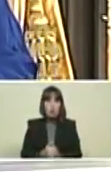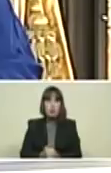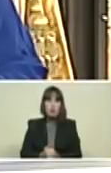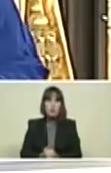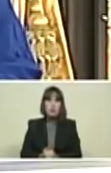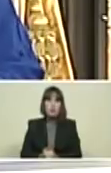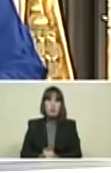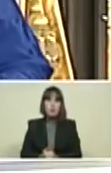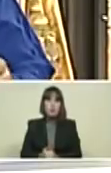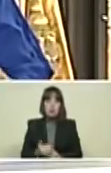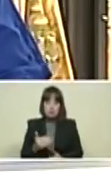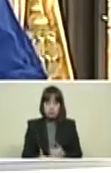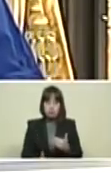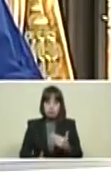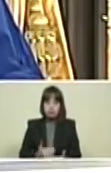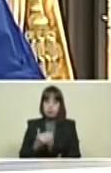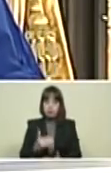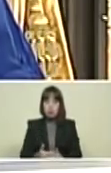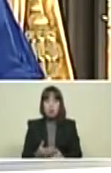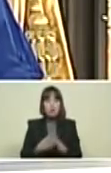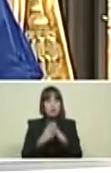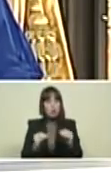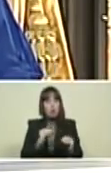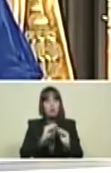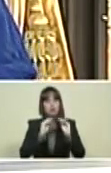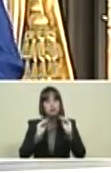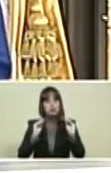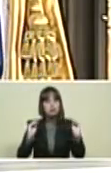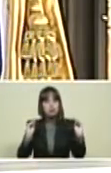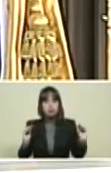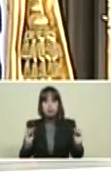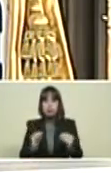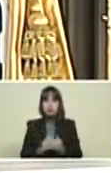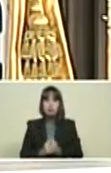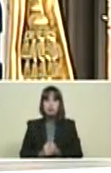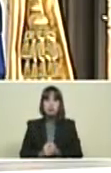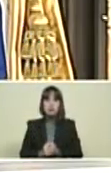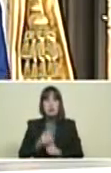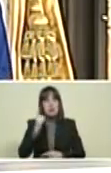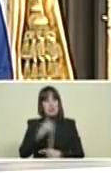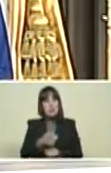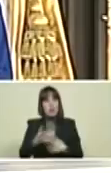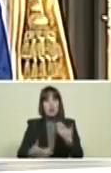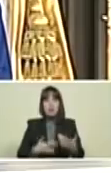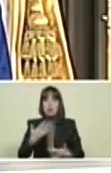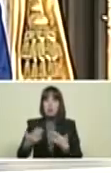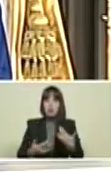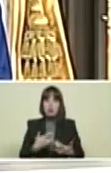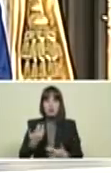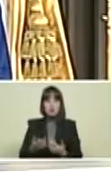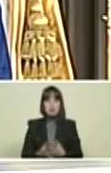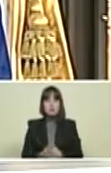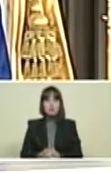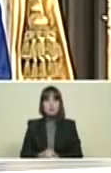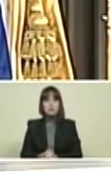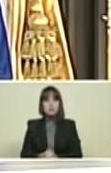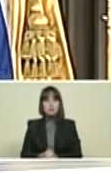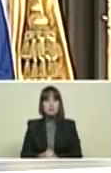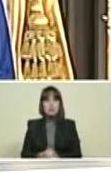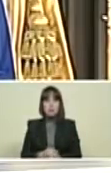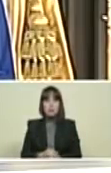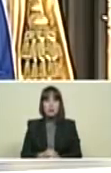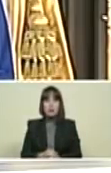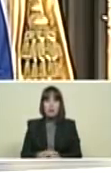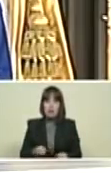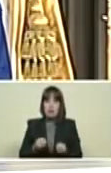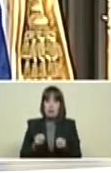avanzando en todo lo que he ido anunciando y debemos seguir activando y debemos seguir